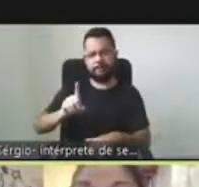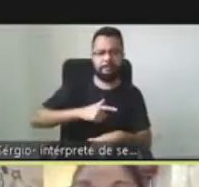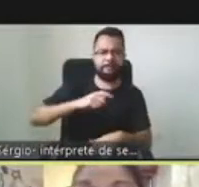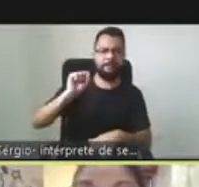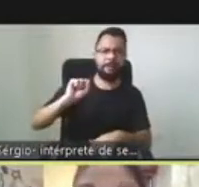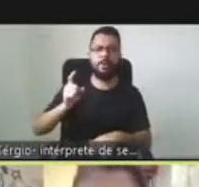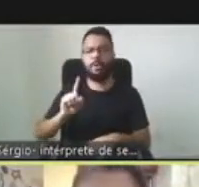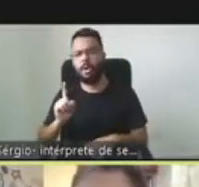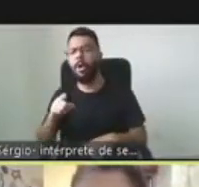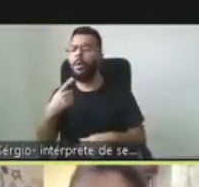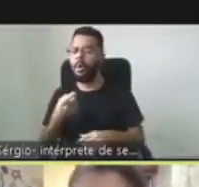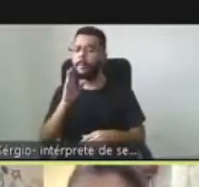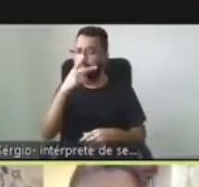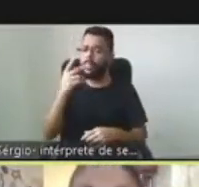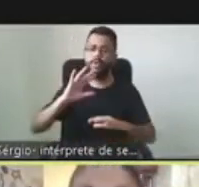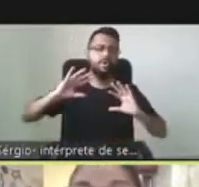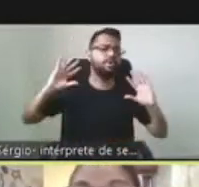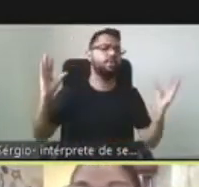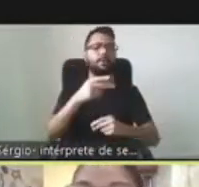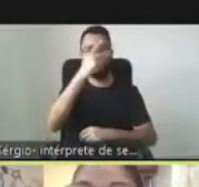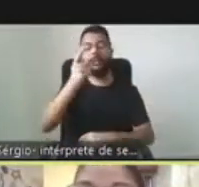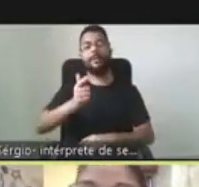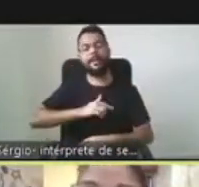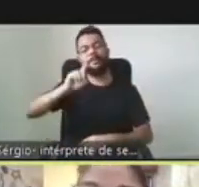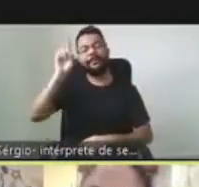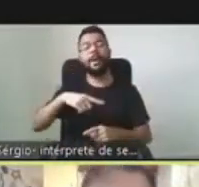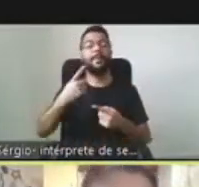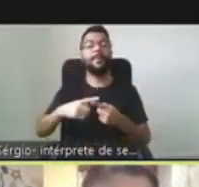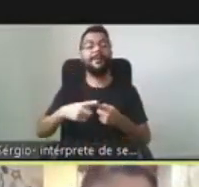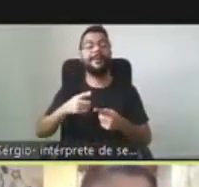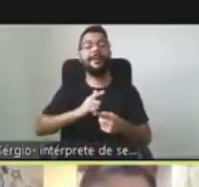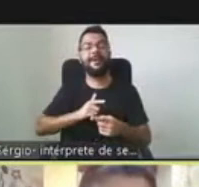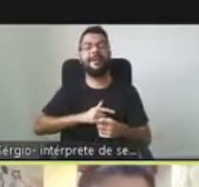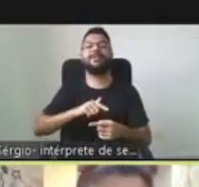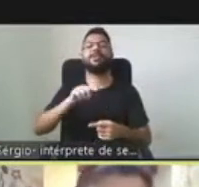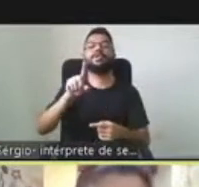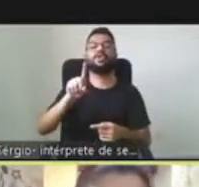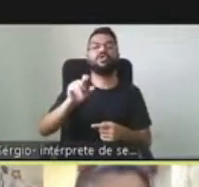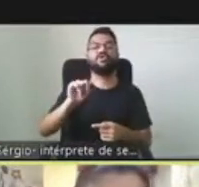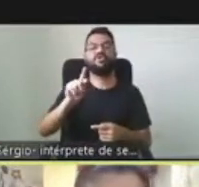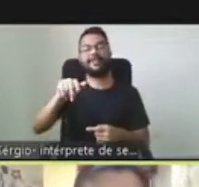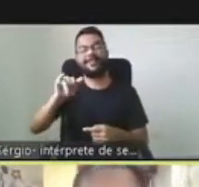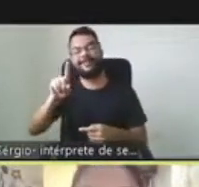vivan, porque se sustentan en la dignidad humana y de cualquier manera constituyen